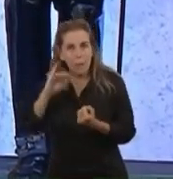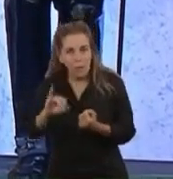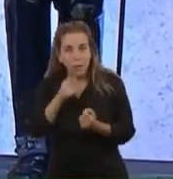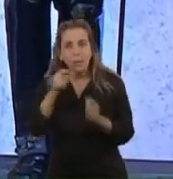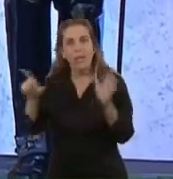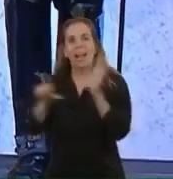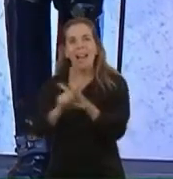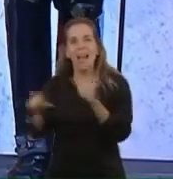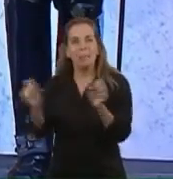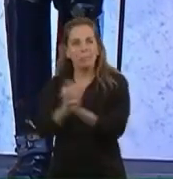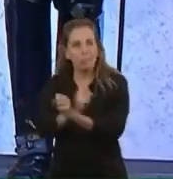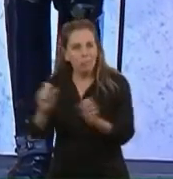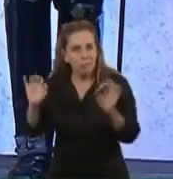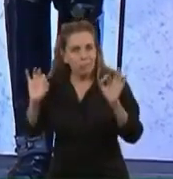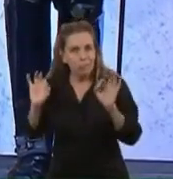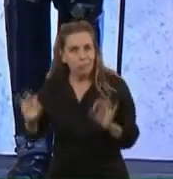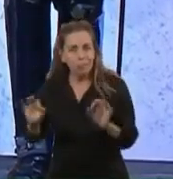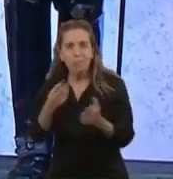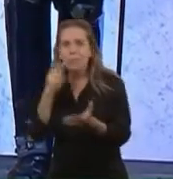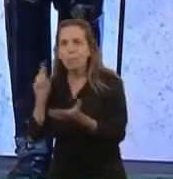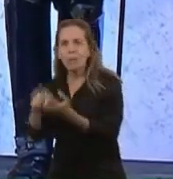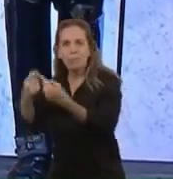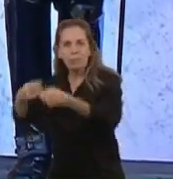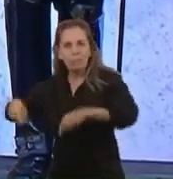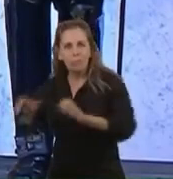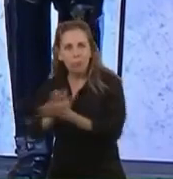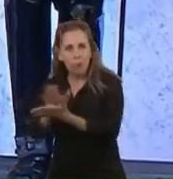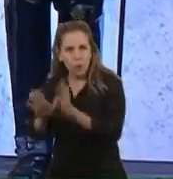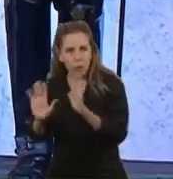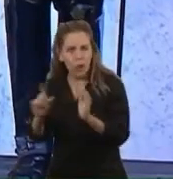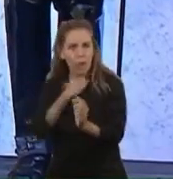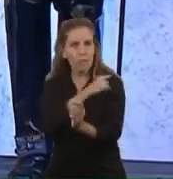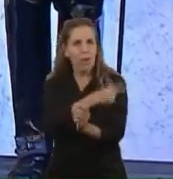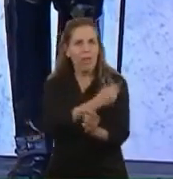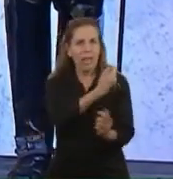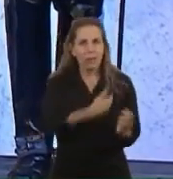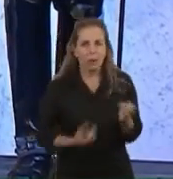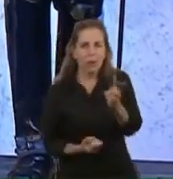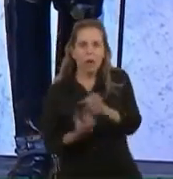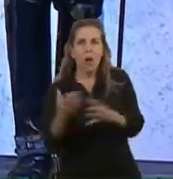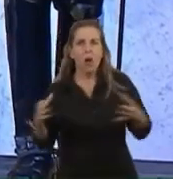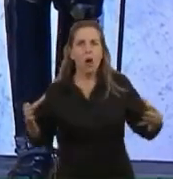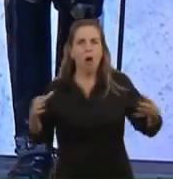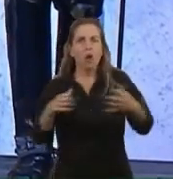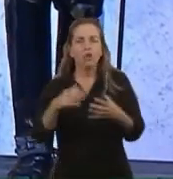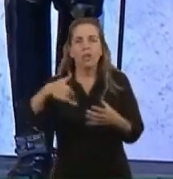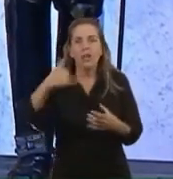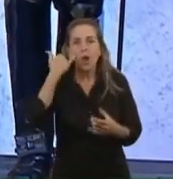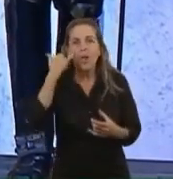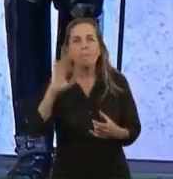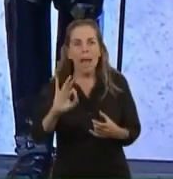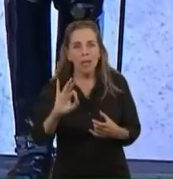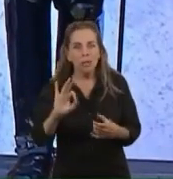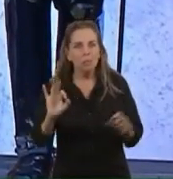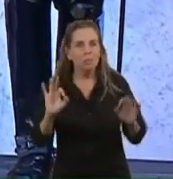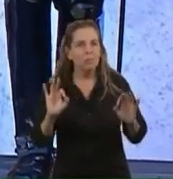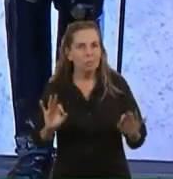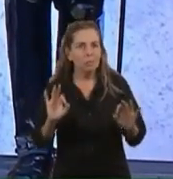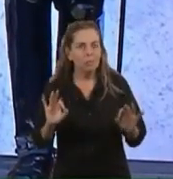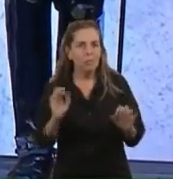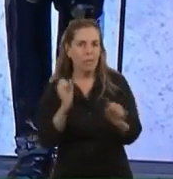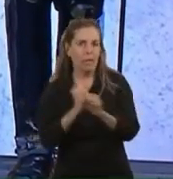ley base y el paquete fiscal el poder ejecutivo nacional creará el consejo de mayo para completar esta Sagrada